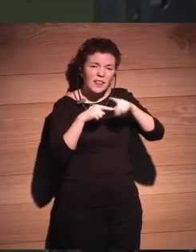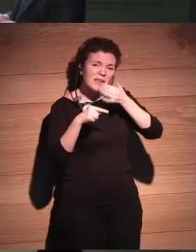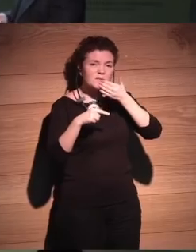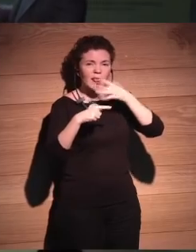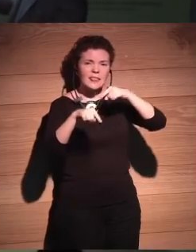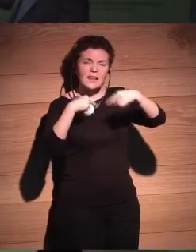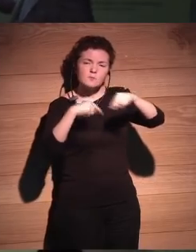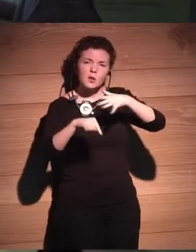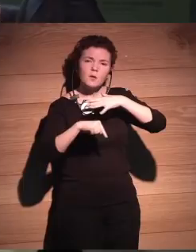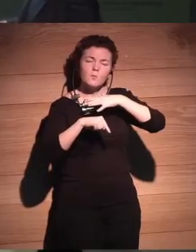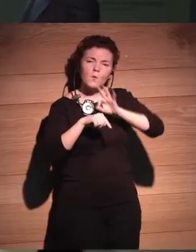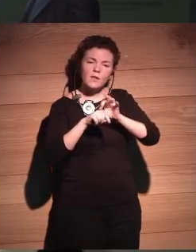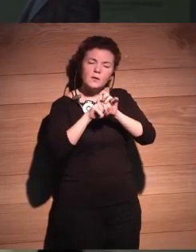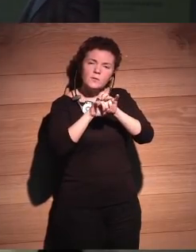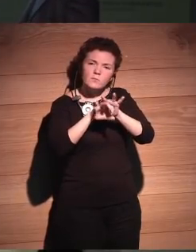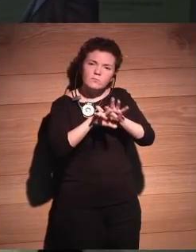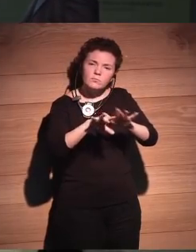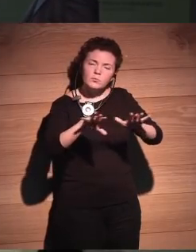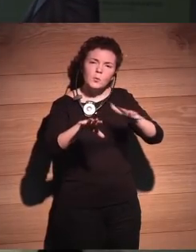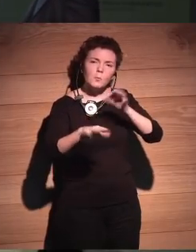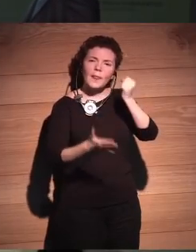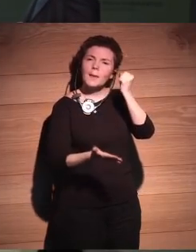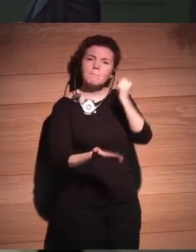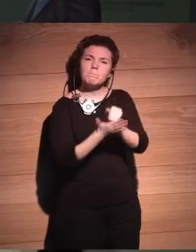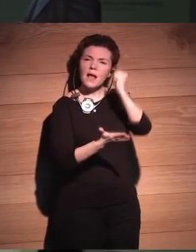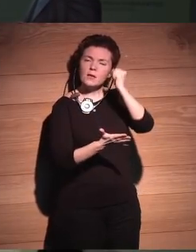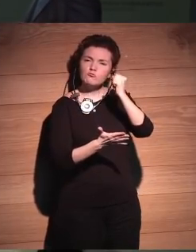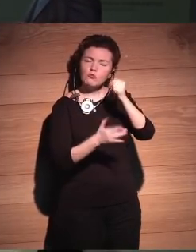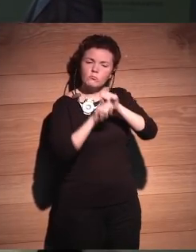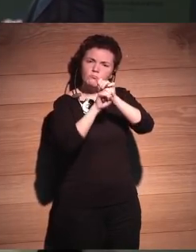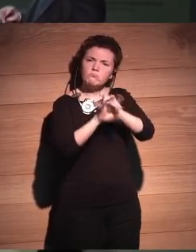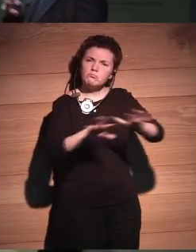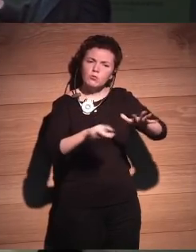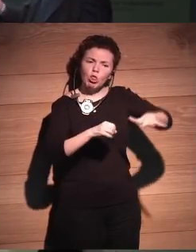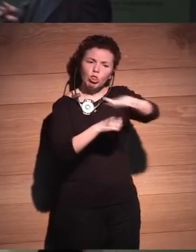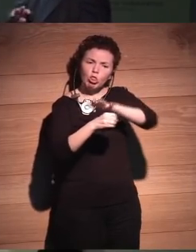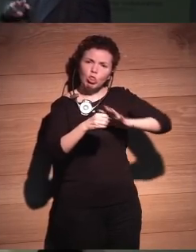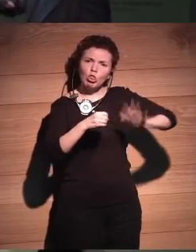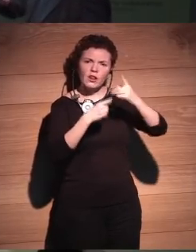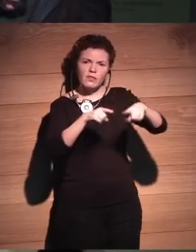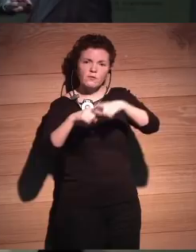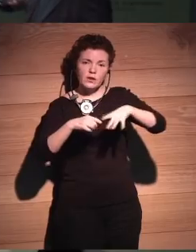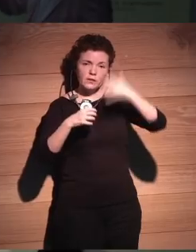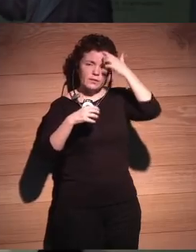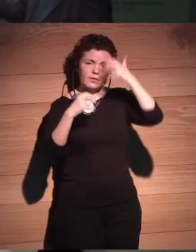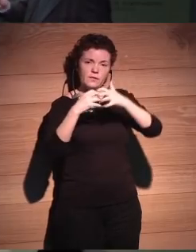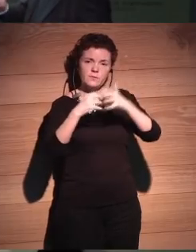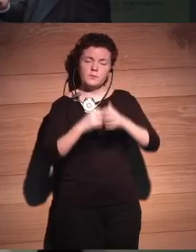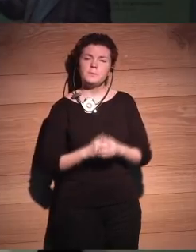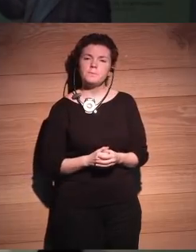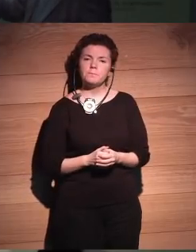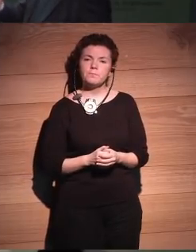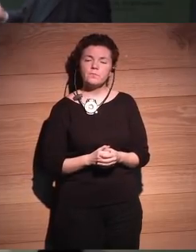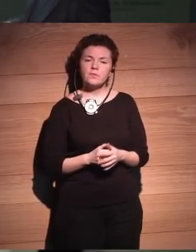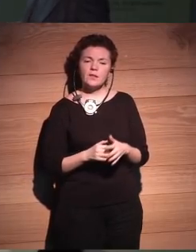transporte, puede tener un impacto extenso en distintas zonas del cerebro.